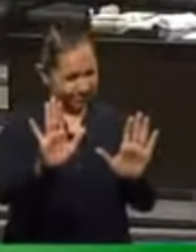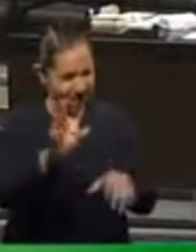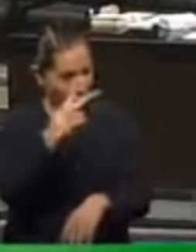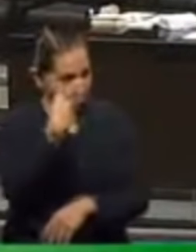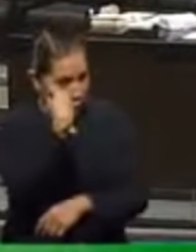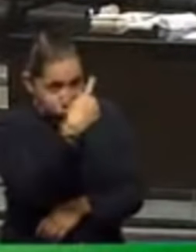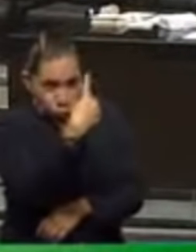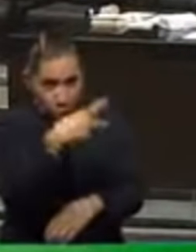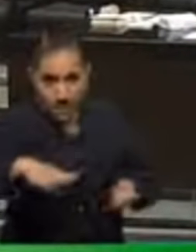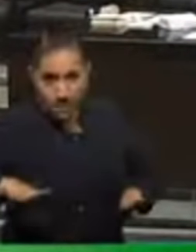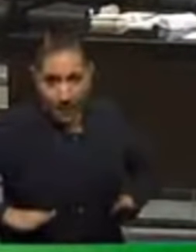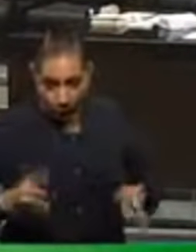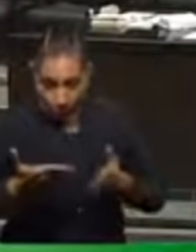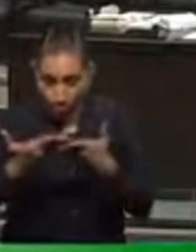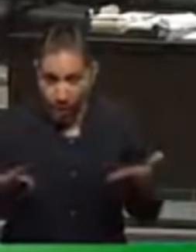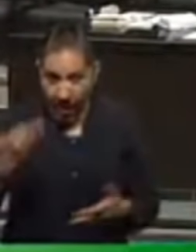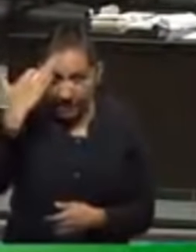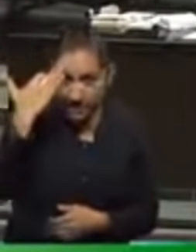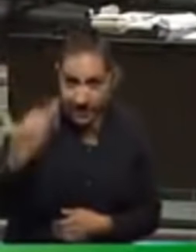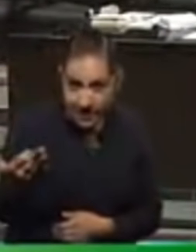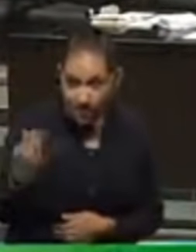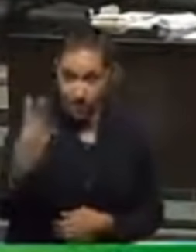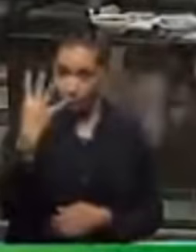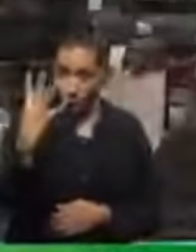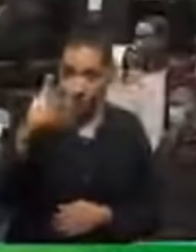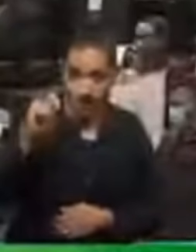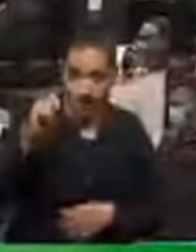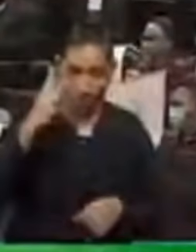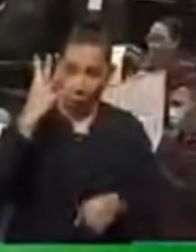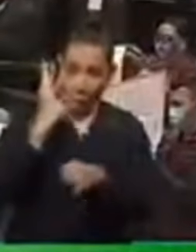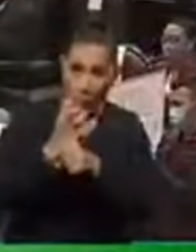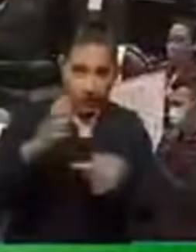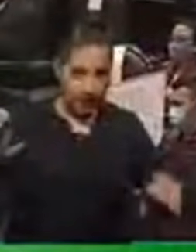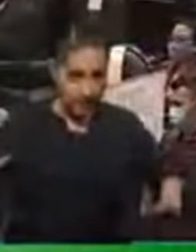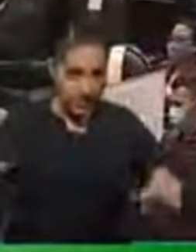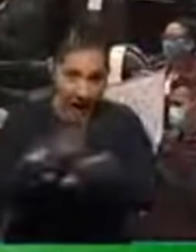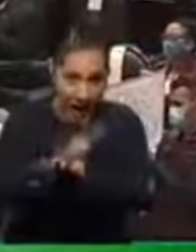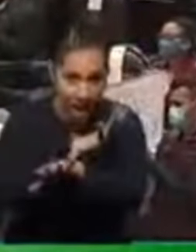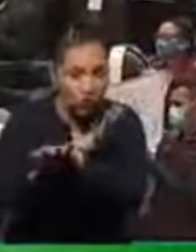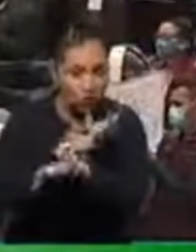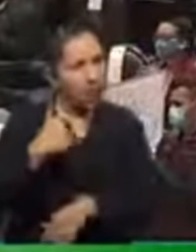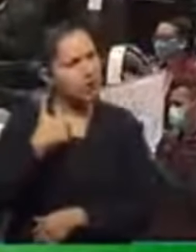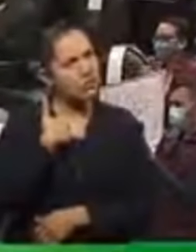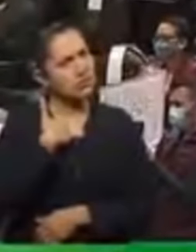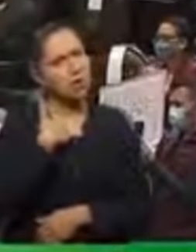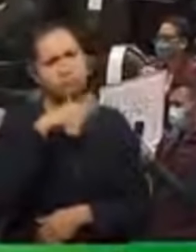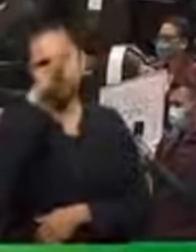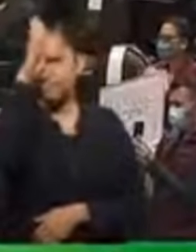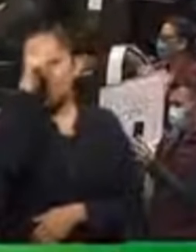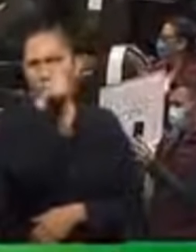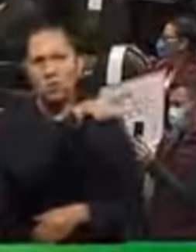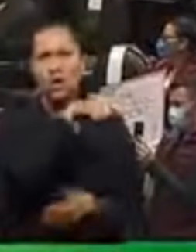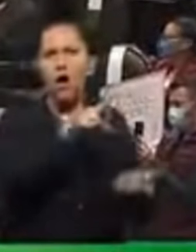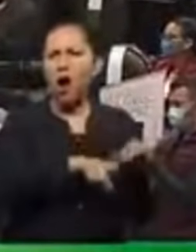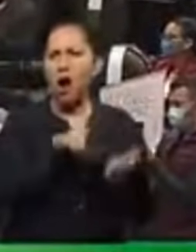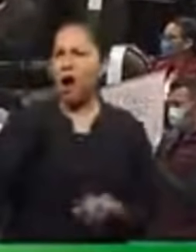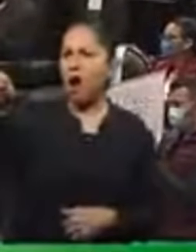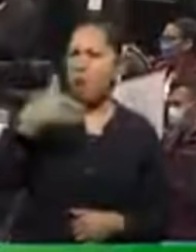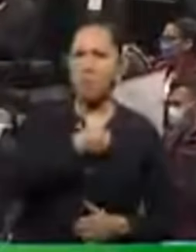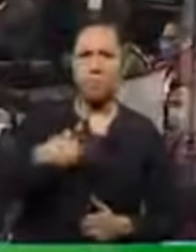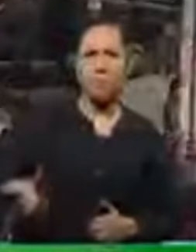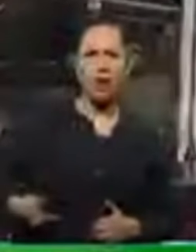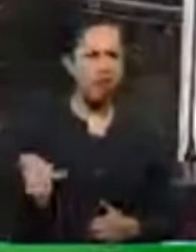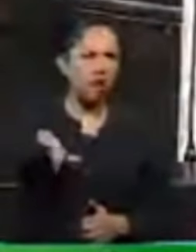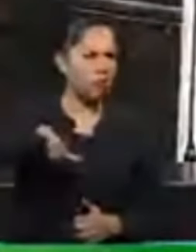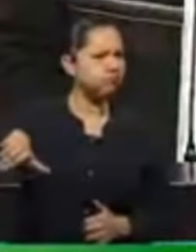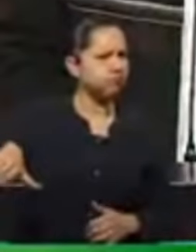transformación. Le reclamo su pugnacidad contra el compañero presidente de la República, que oficialmente se le